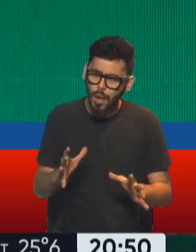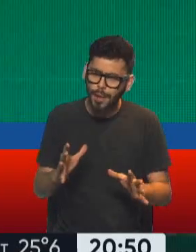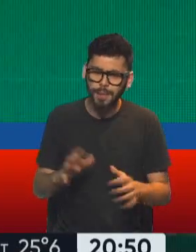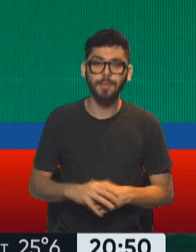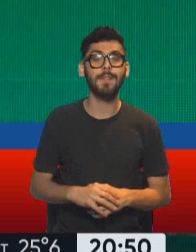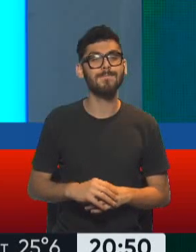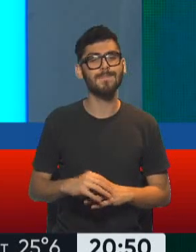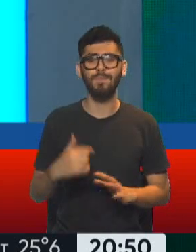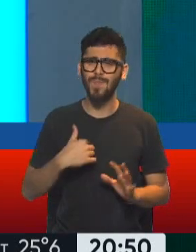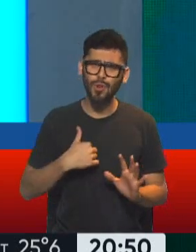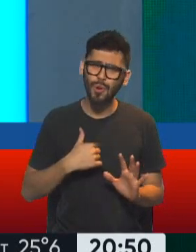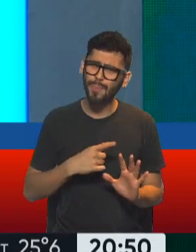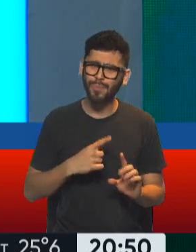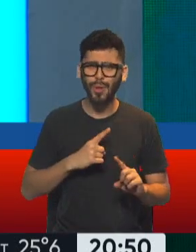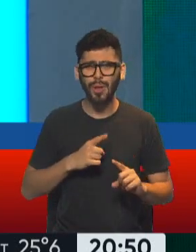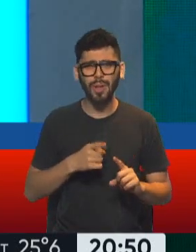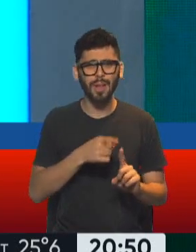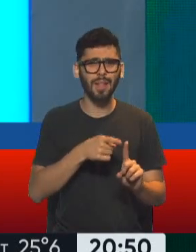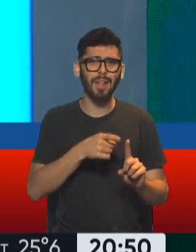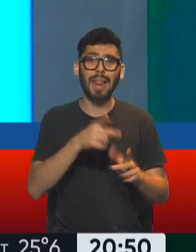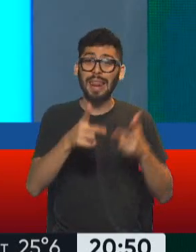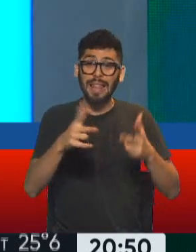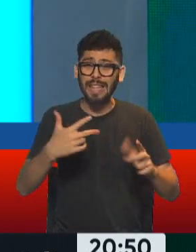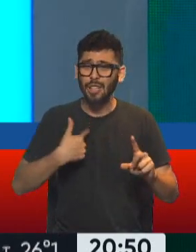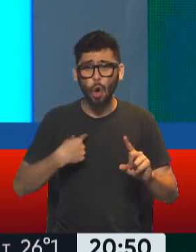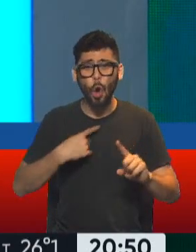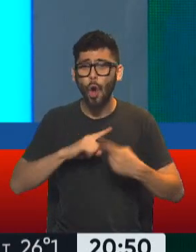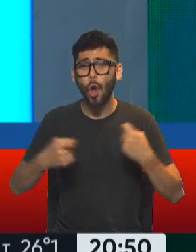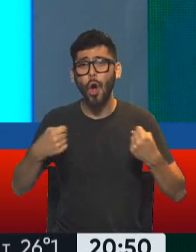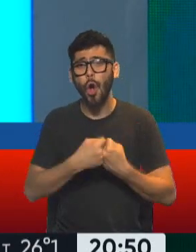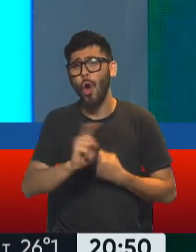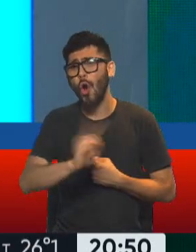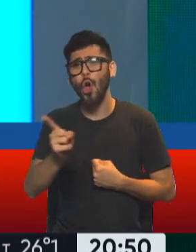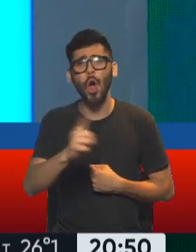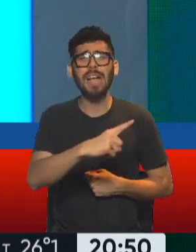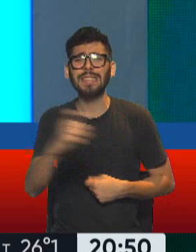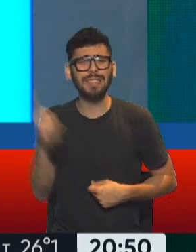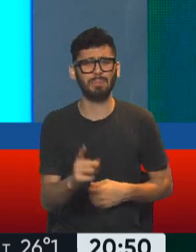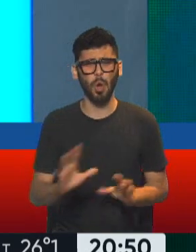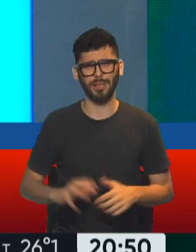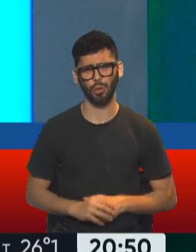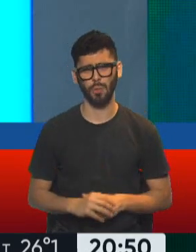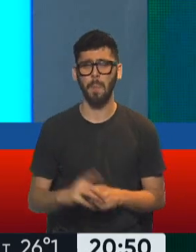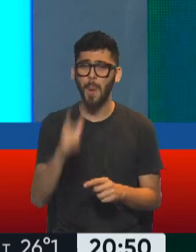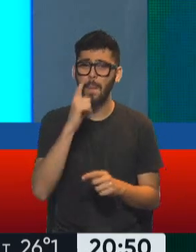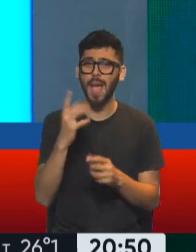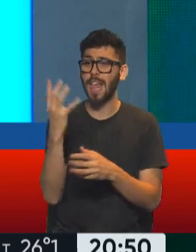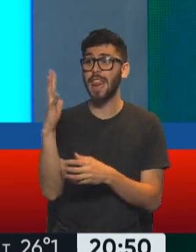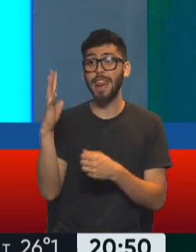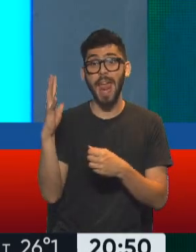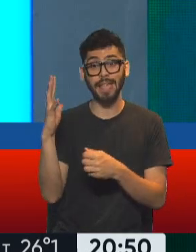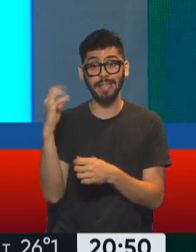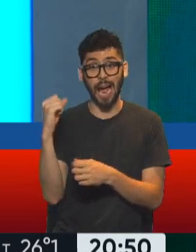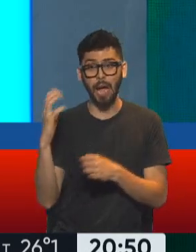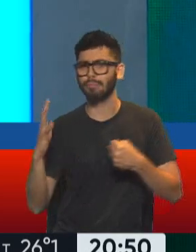totalmente en desacuerdo con lo que se está diciendo solo también desacuerdo creo que la ultraderecha crece en el mundo el